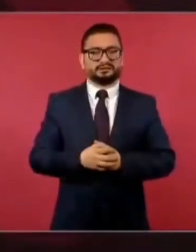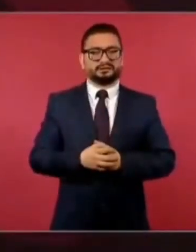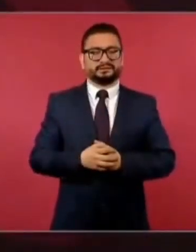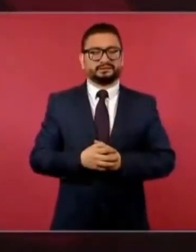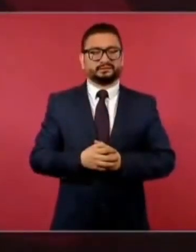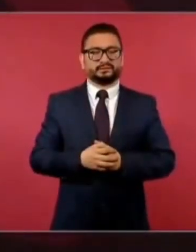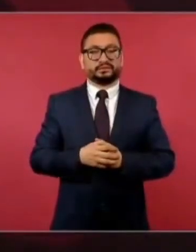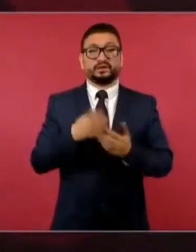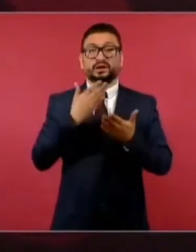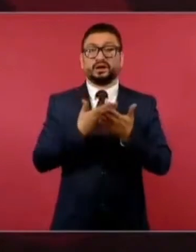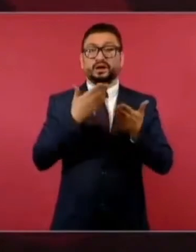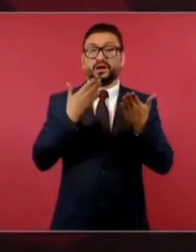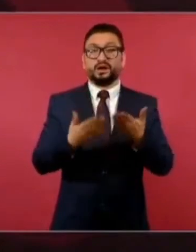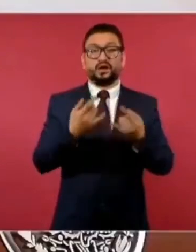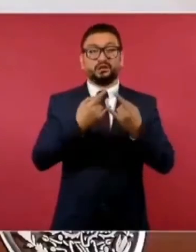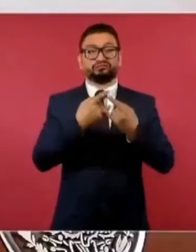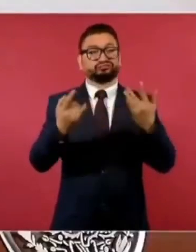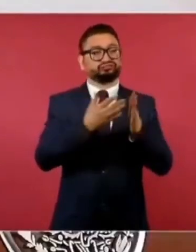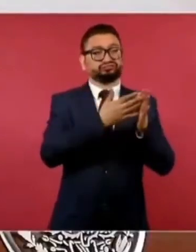en un momento de esplendor.